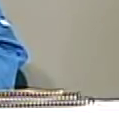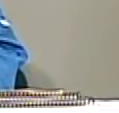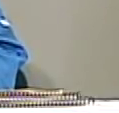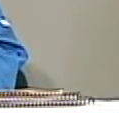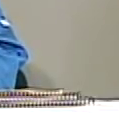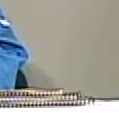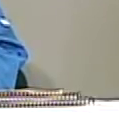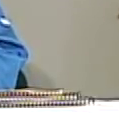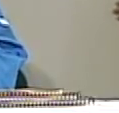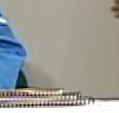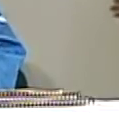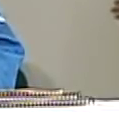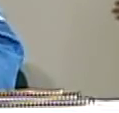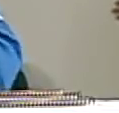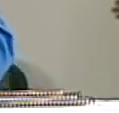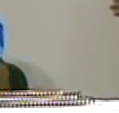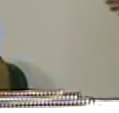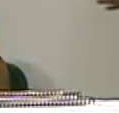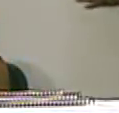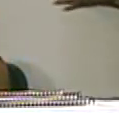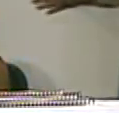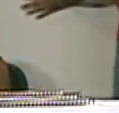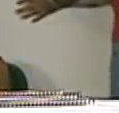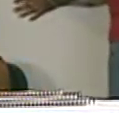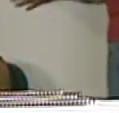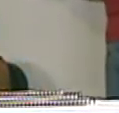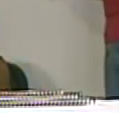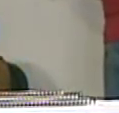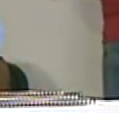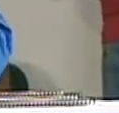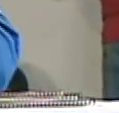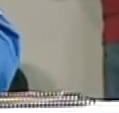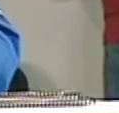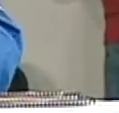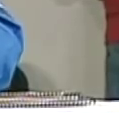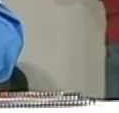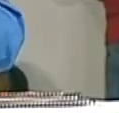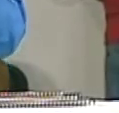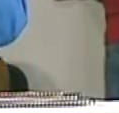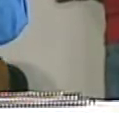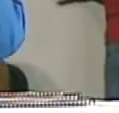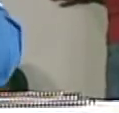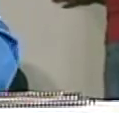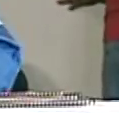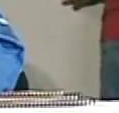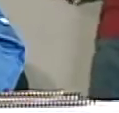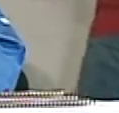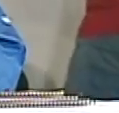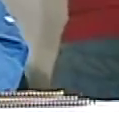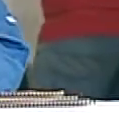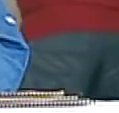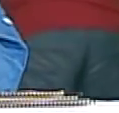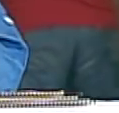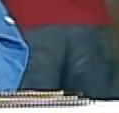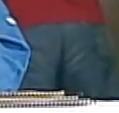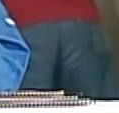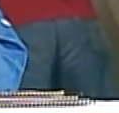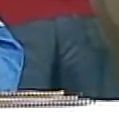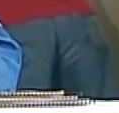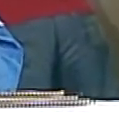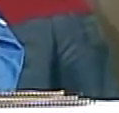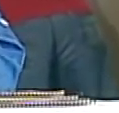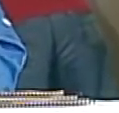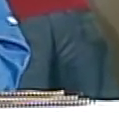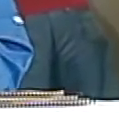y militares, en este martes productivo por la felicidad educativa, por